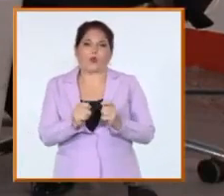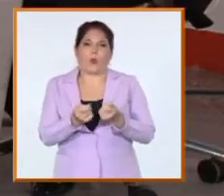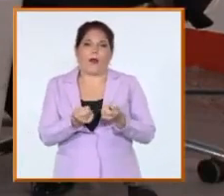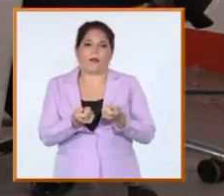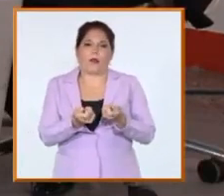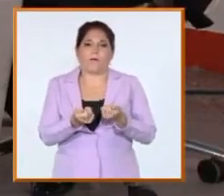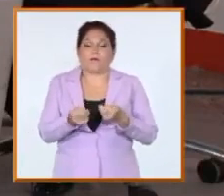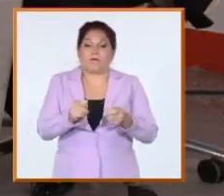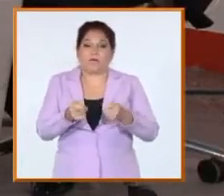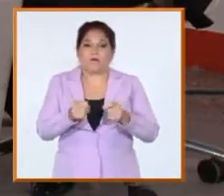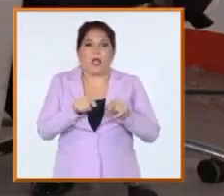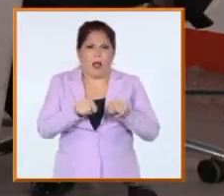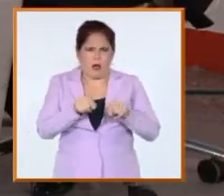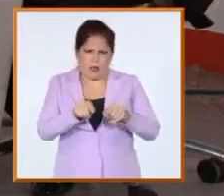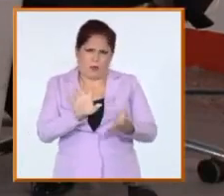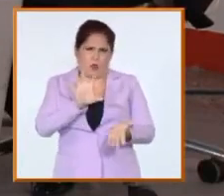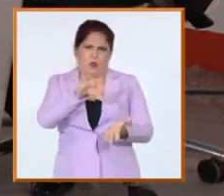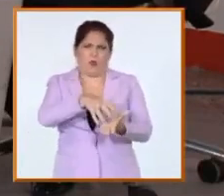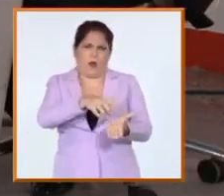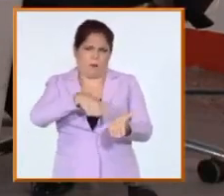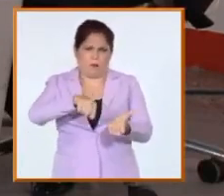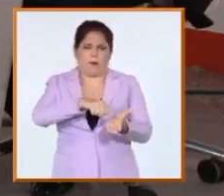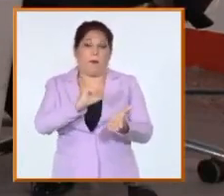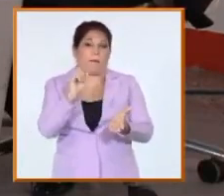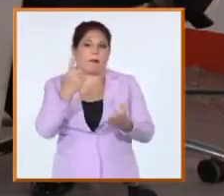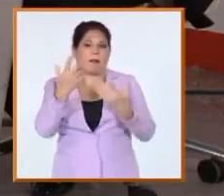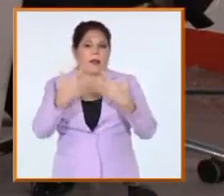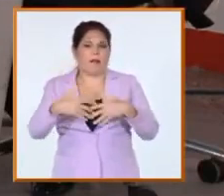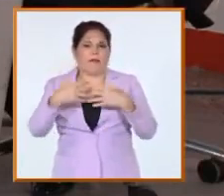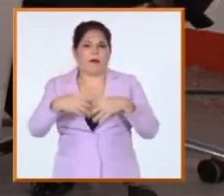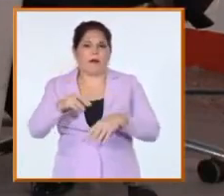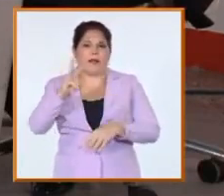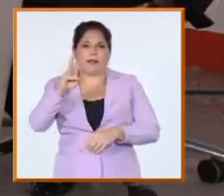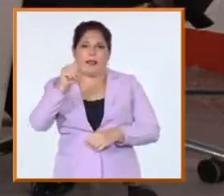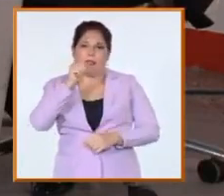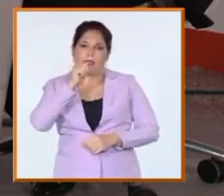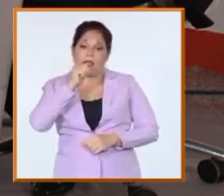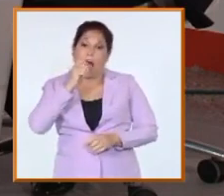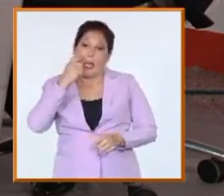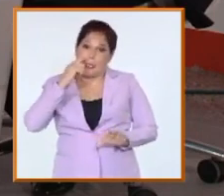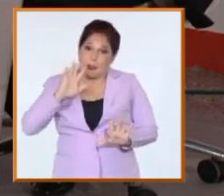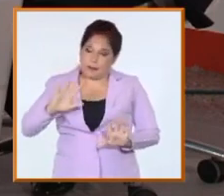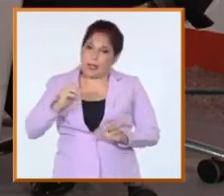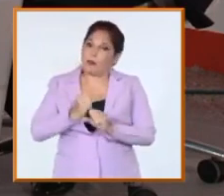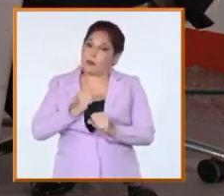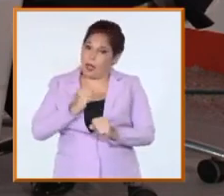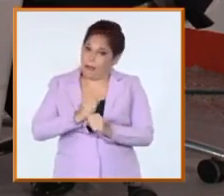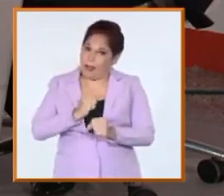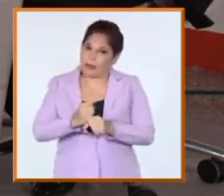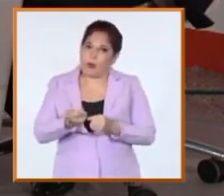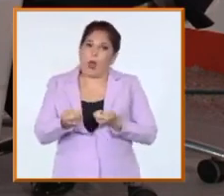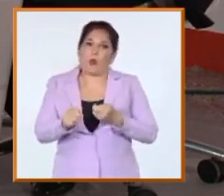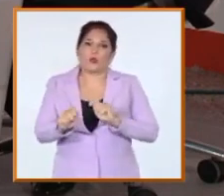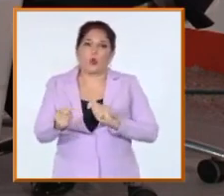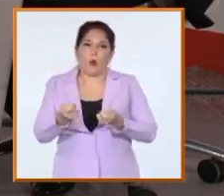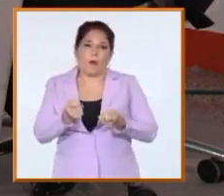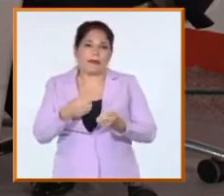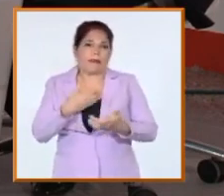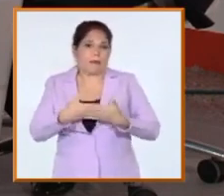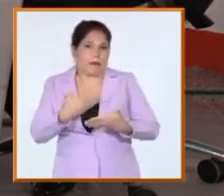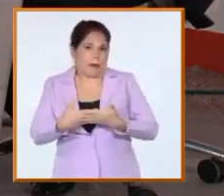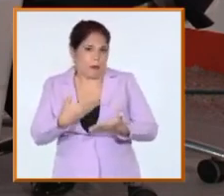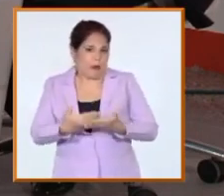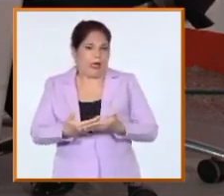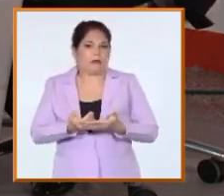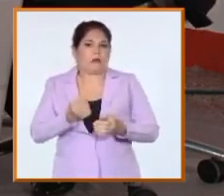inclusive está en el mismo lugar colocado donde queremos hacer la primera viviendo en 3D pero estamos trabajando la parte automática probando los